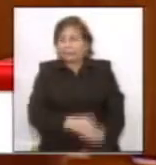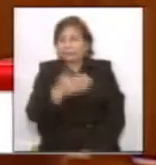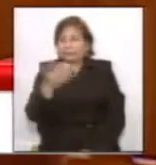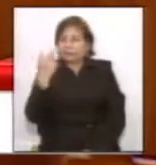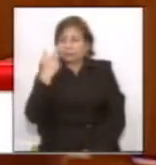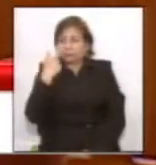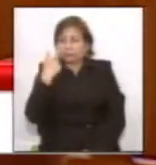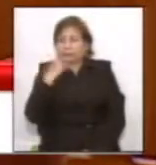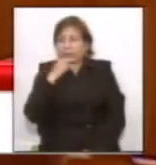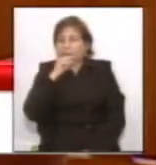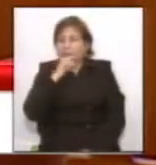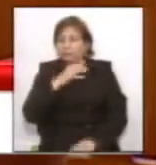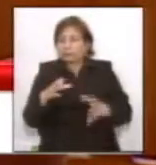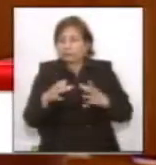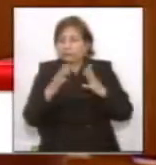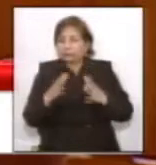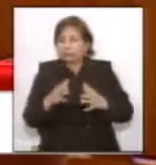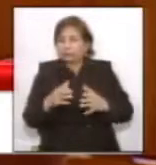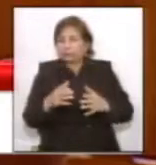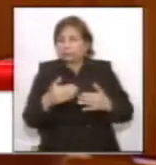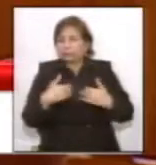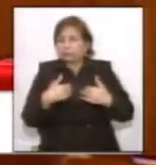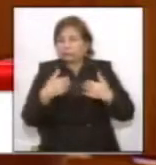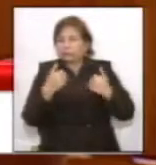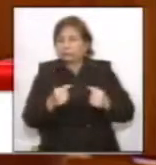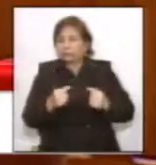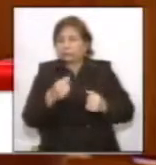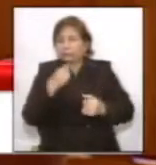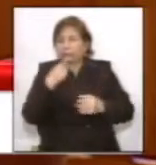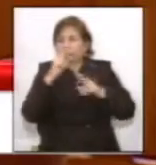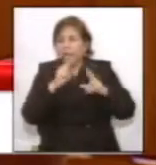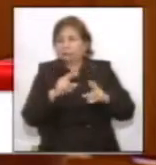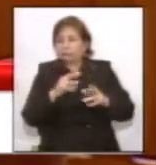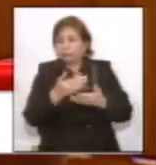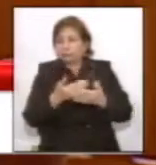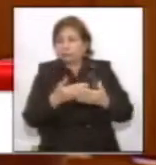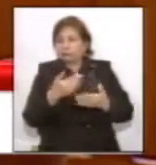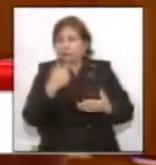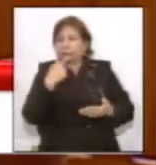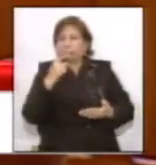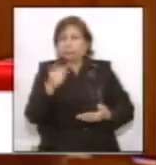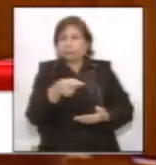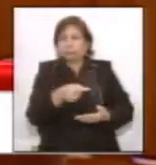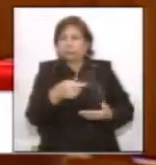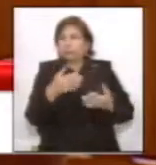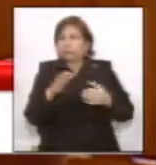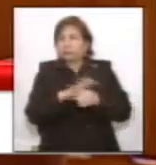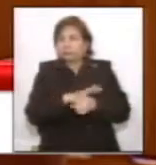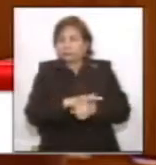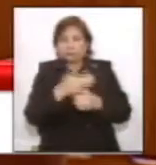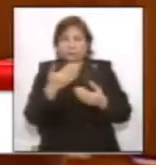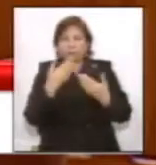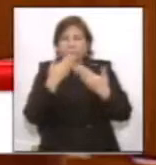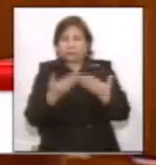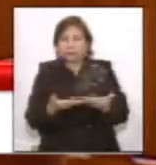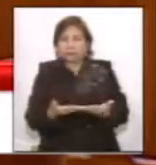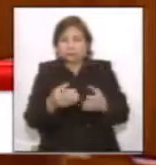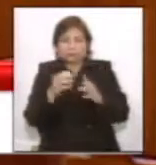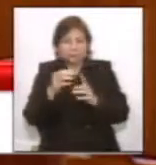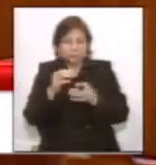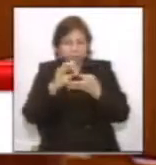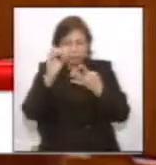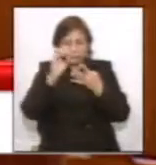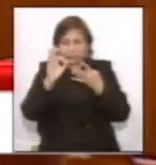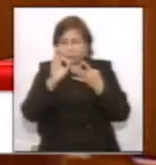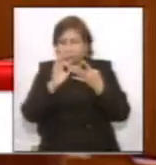Señoras y señores congresistas, he tratado de priorizar las respuestas a sus preguntas que han sido extensas y haré llegar en los casos específicos